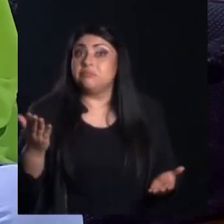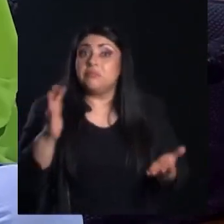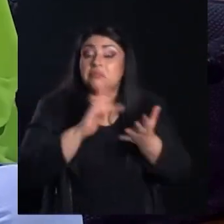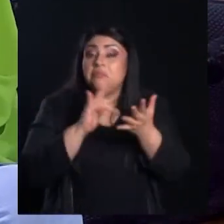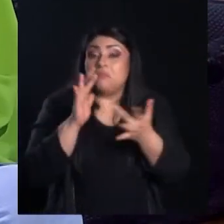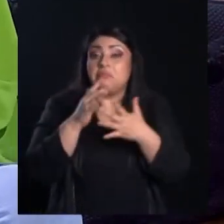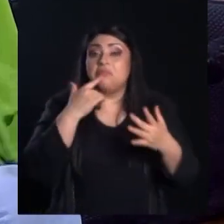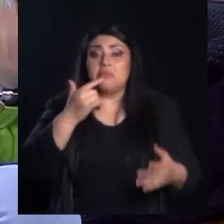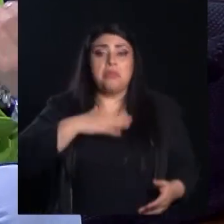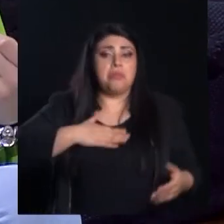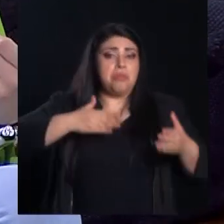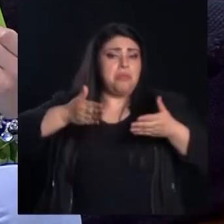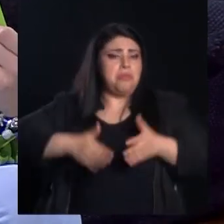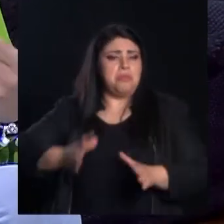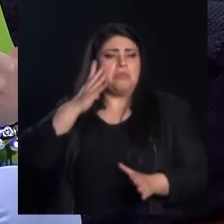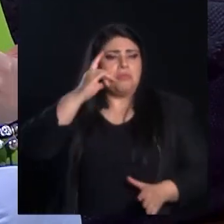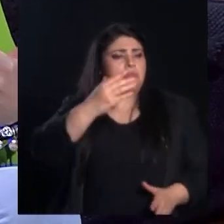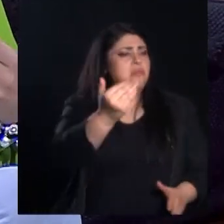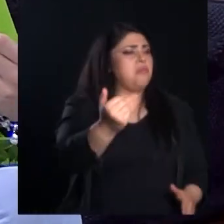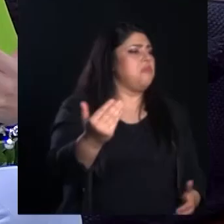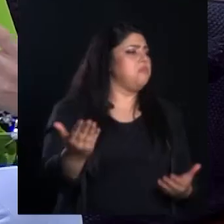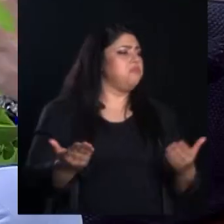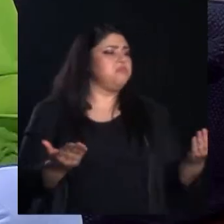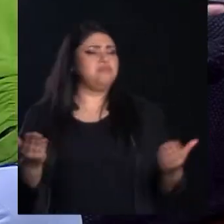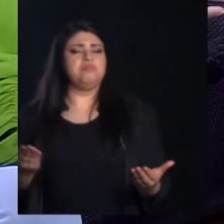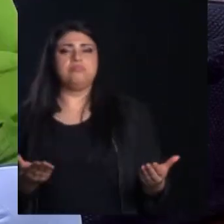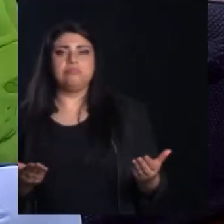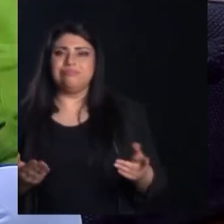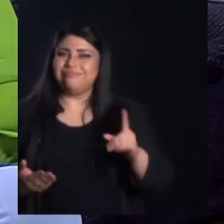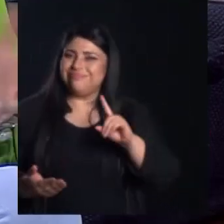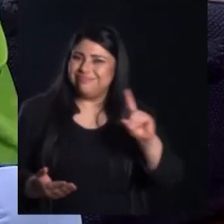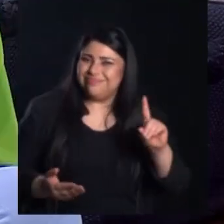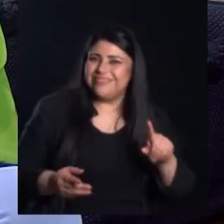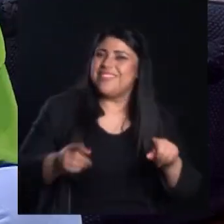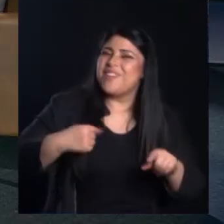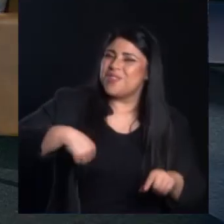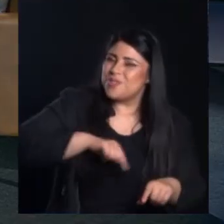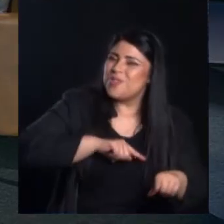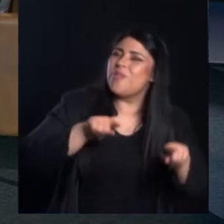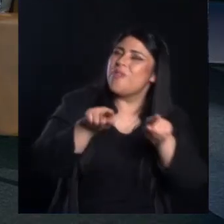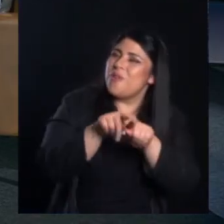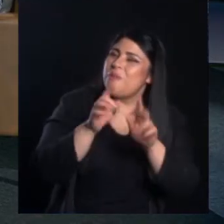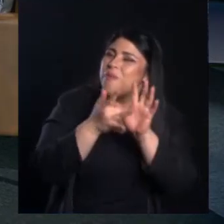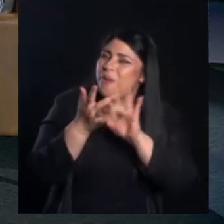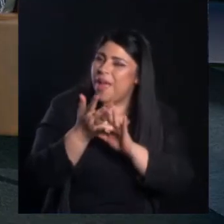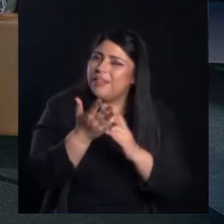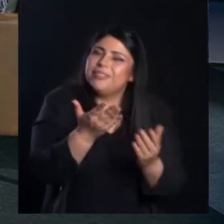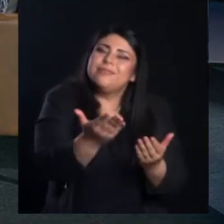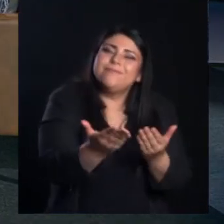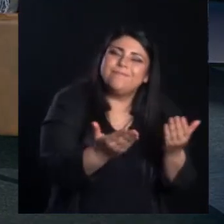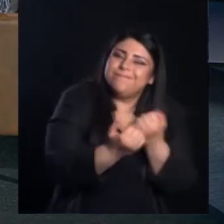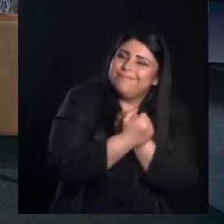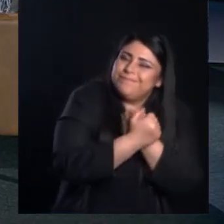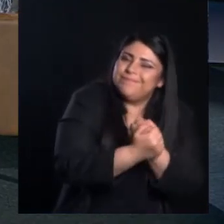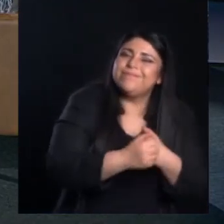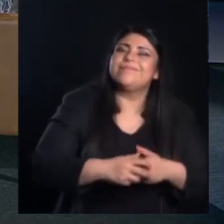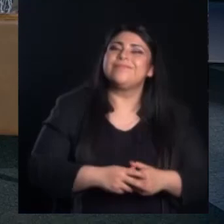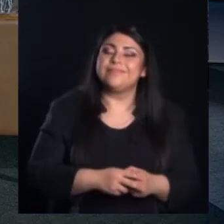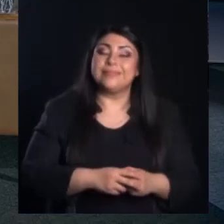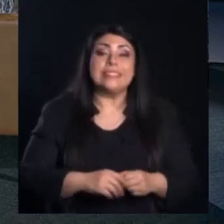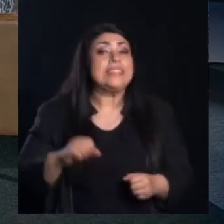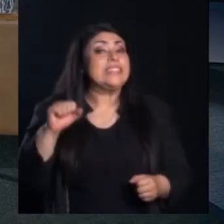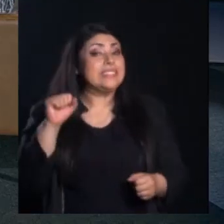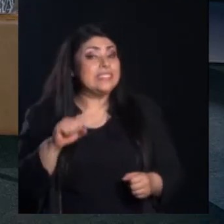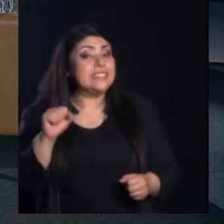dios a mí que me sirvan y y tenemos que servir a las personas tenemos que servir y amar a las personas así